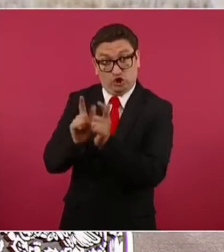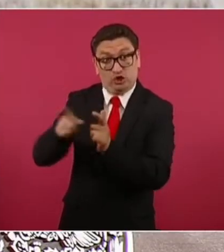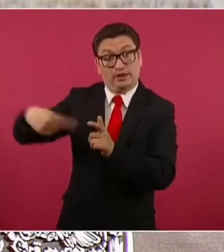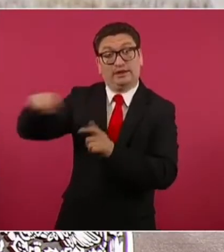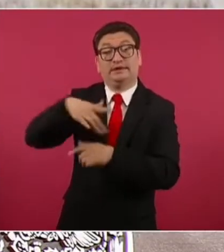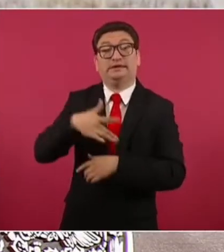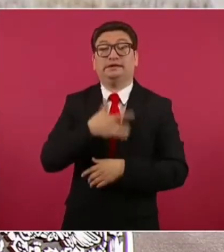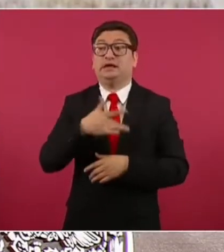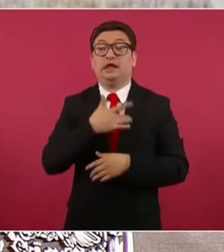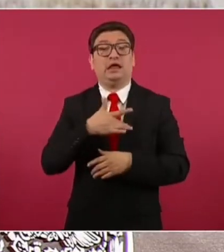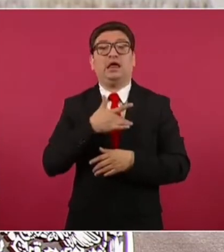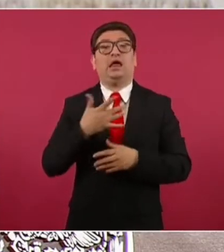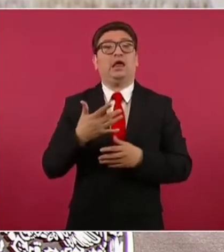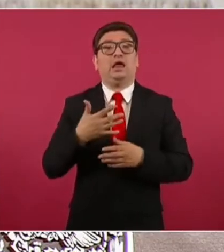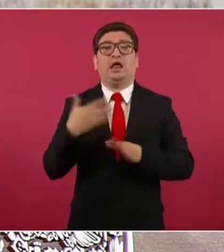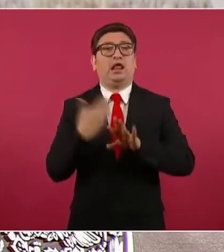diciendo